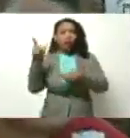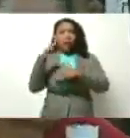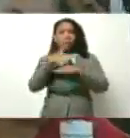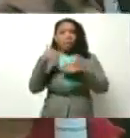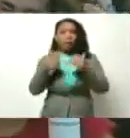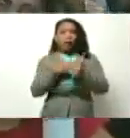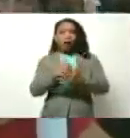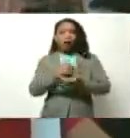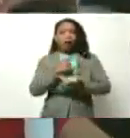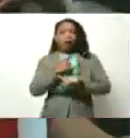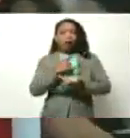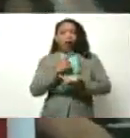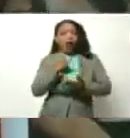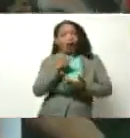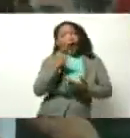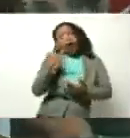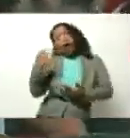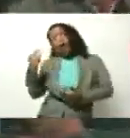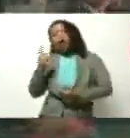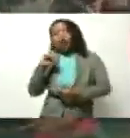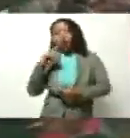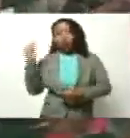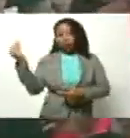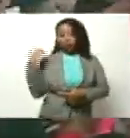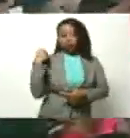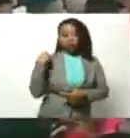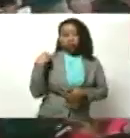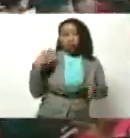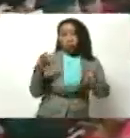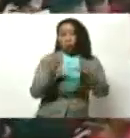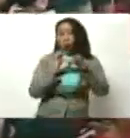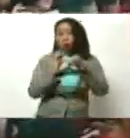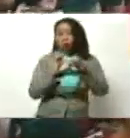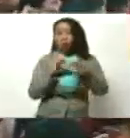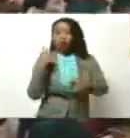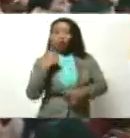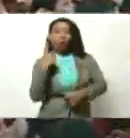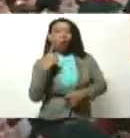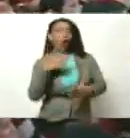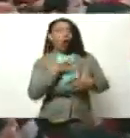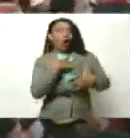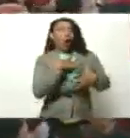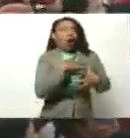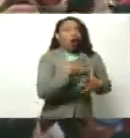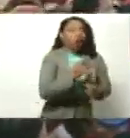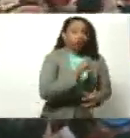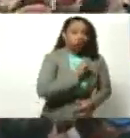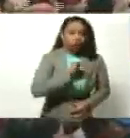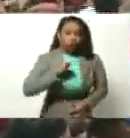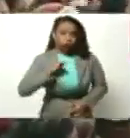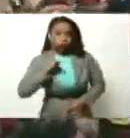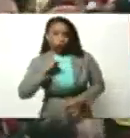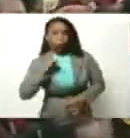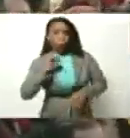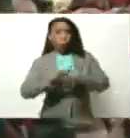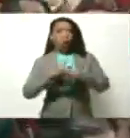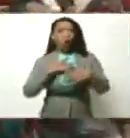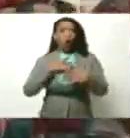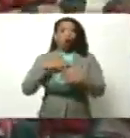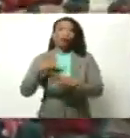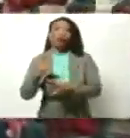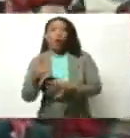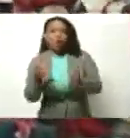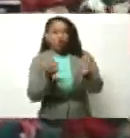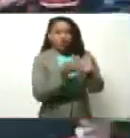bajas pasiones no hacernos Llamar unitario solo por los intereses individuales por los intereses